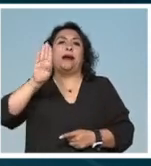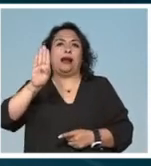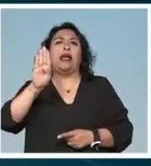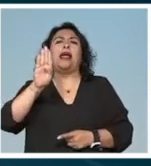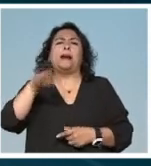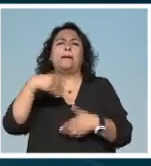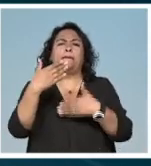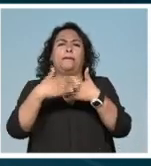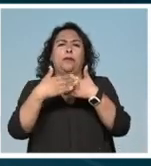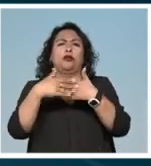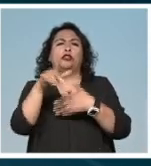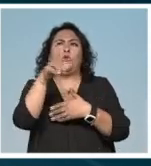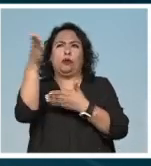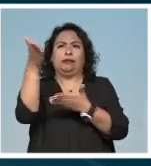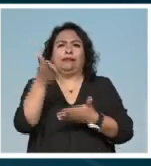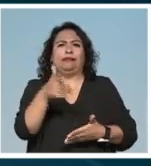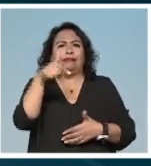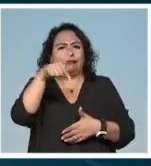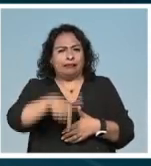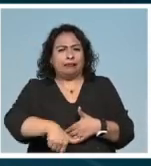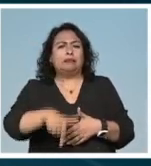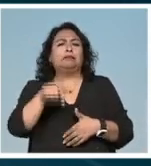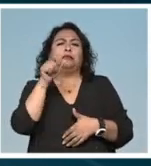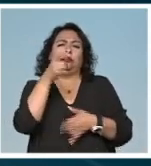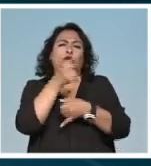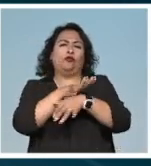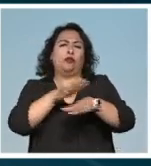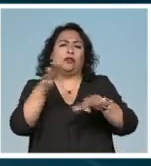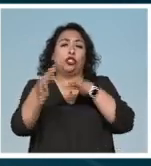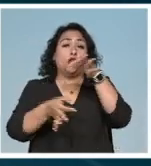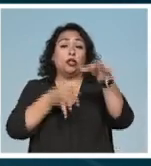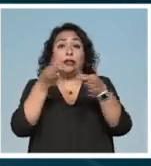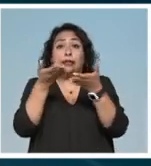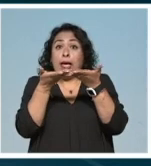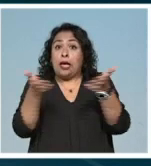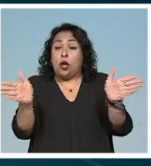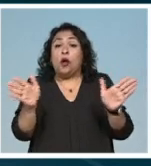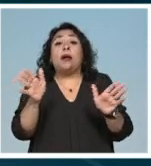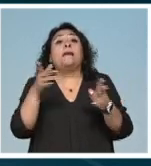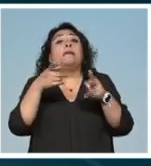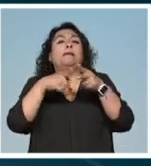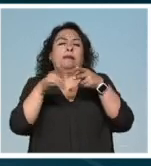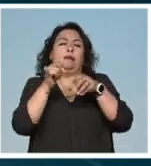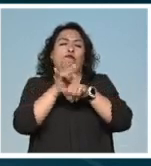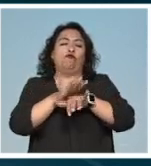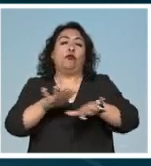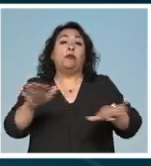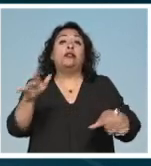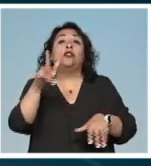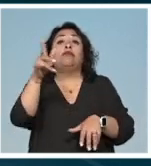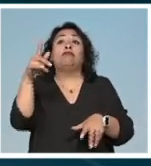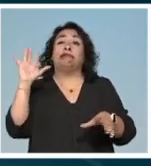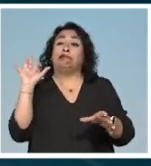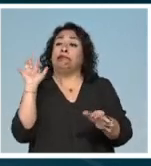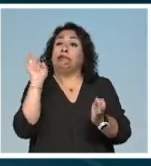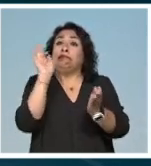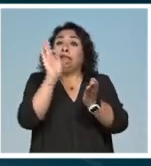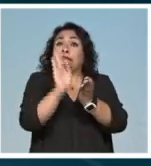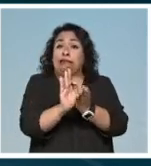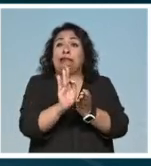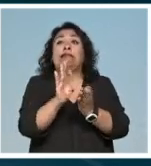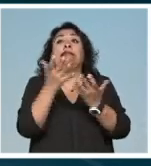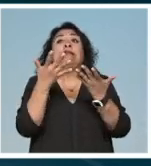estará también aquí el próximo lunes en este espacio informativo. Y sin más preámbulo, vamos a dar paso a la información. La cuenta regresiva está